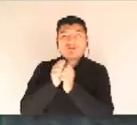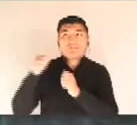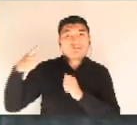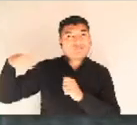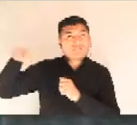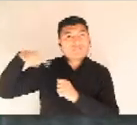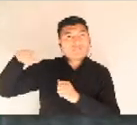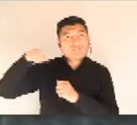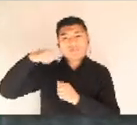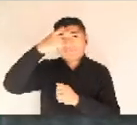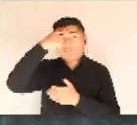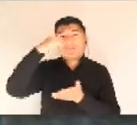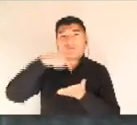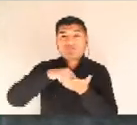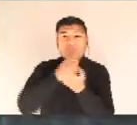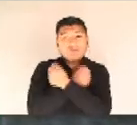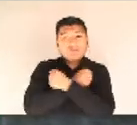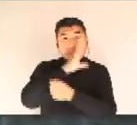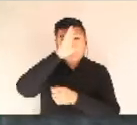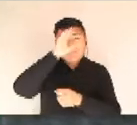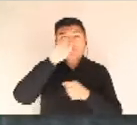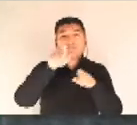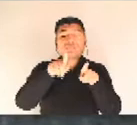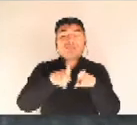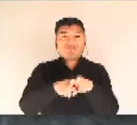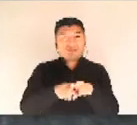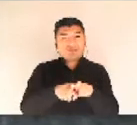por eso queridos hermanos